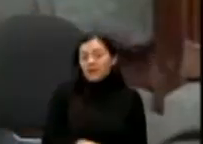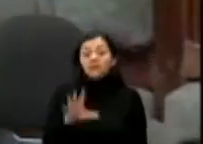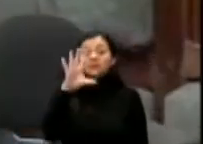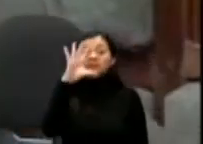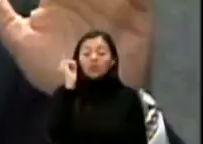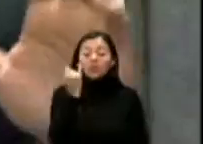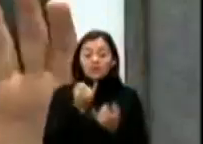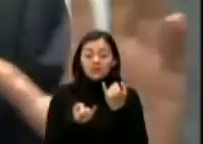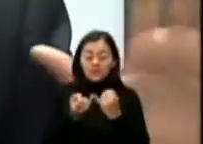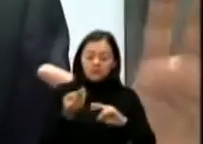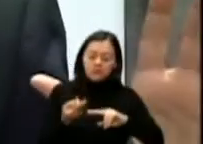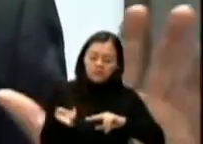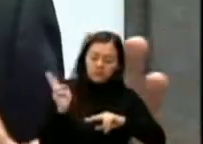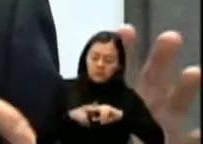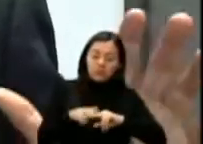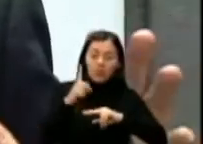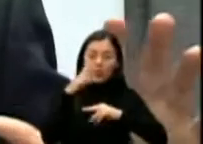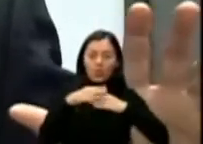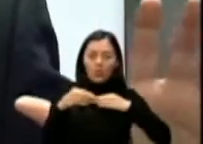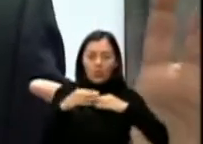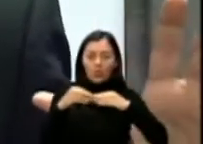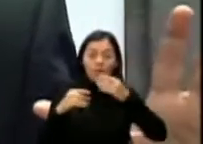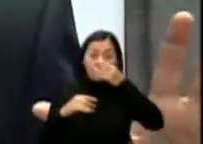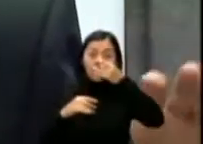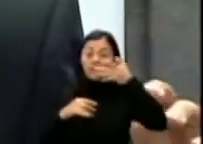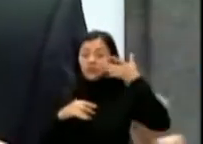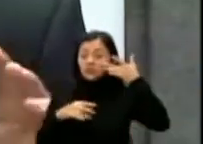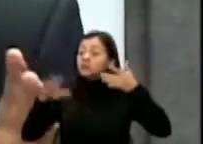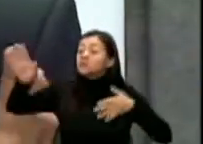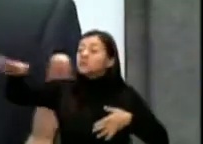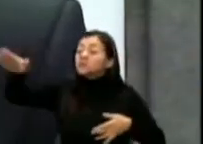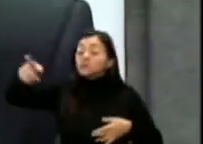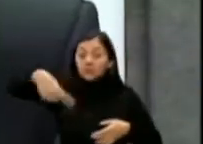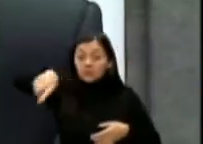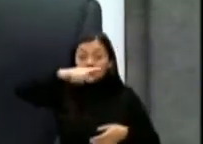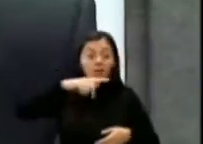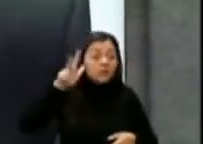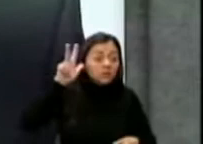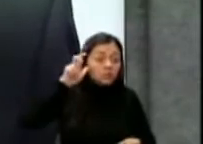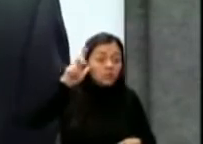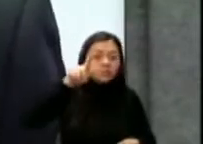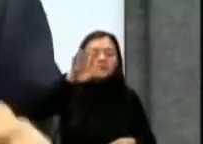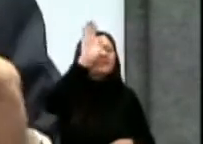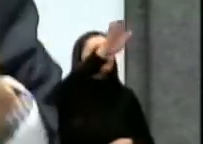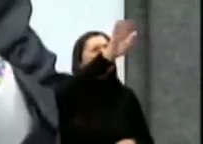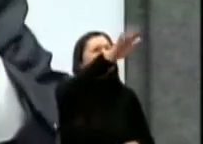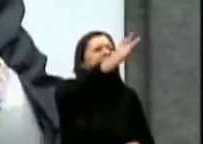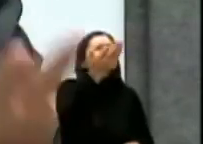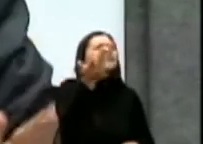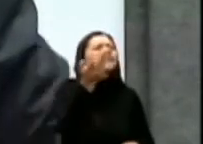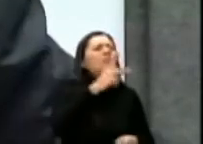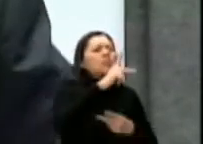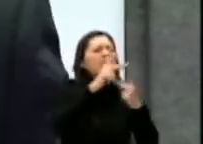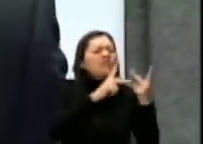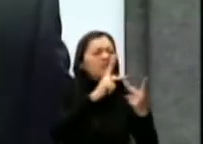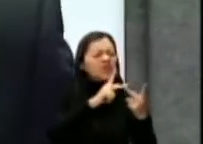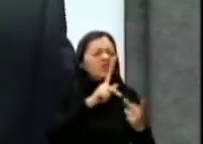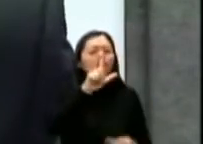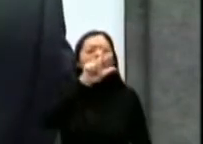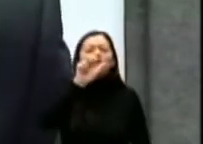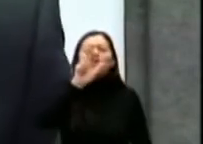a un dólar cerca del ciudadano de la mayoría que me está escuchando tiene quiero del prefecto quispe donde la ior y